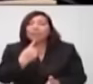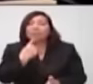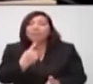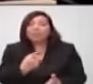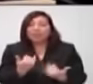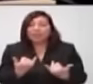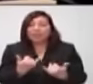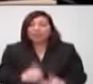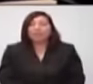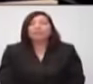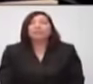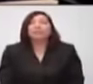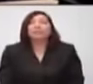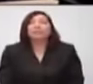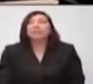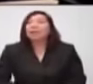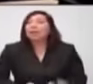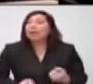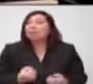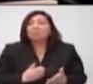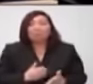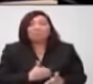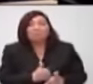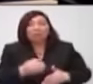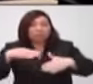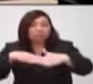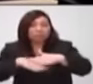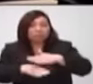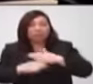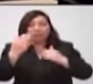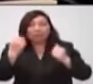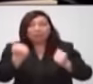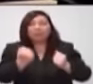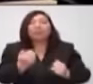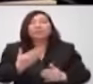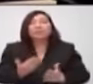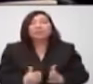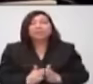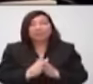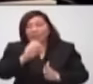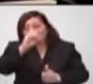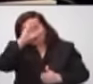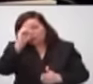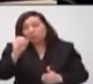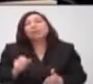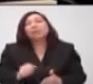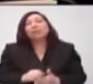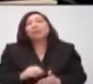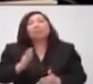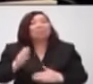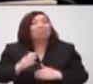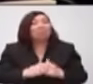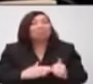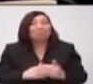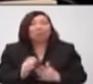que este sistema de transporte pasa por los túneles San Martín y Santa Rosa, que estuvieron sin